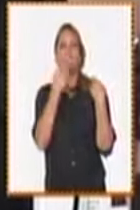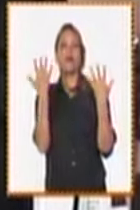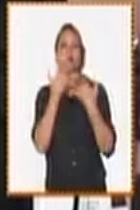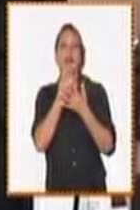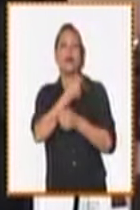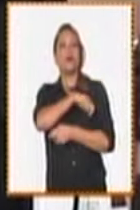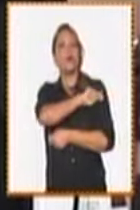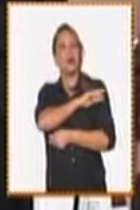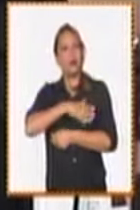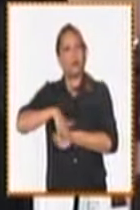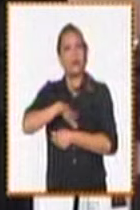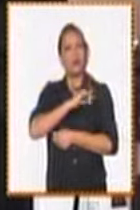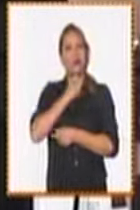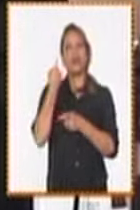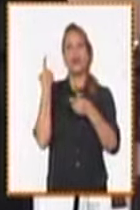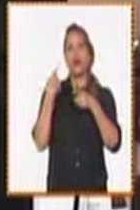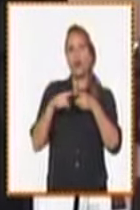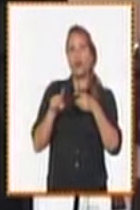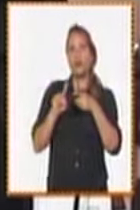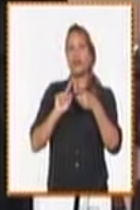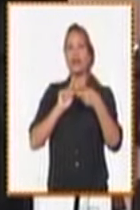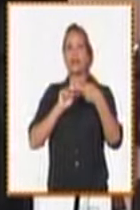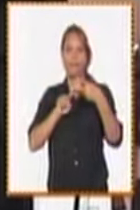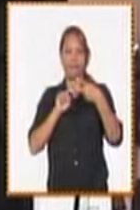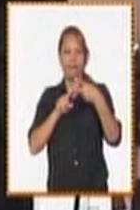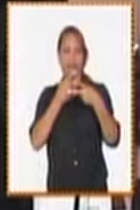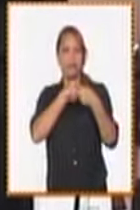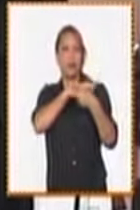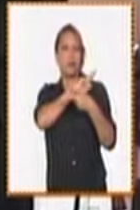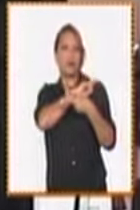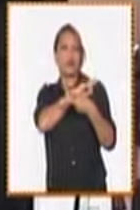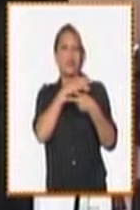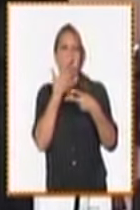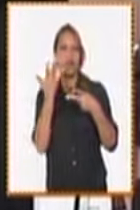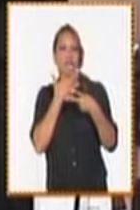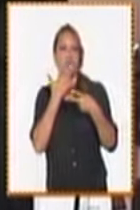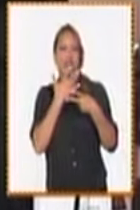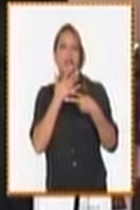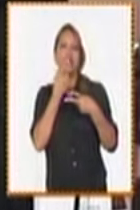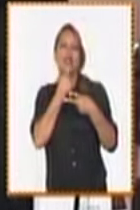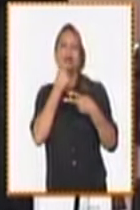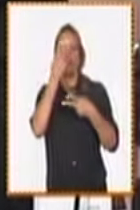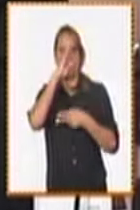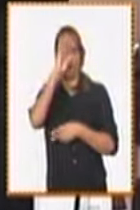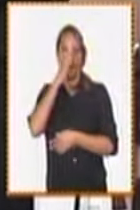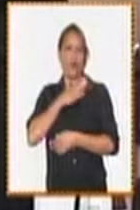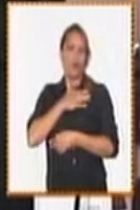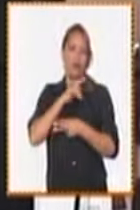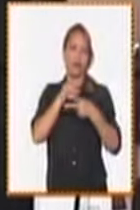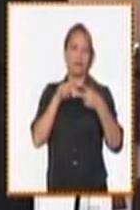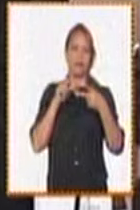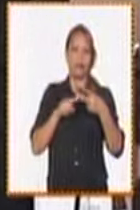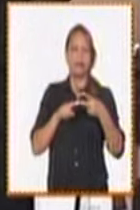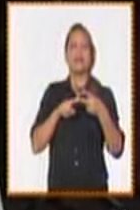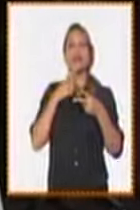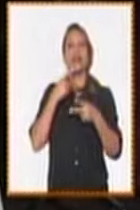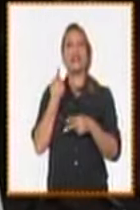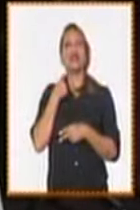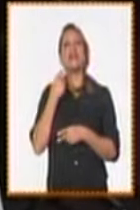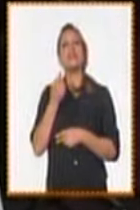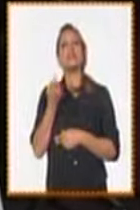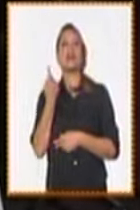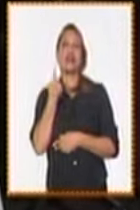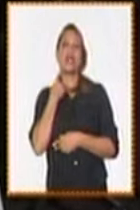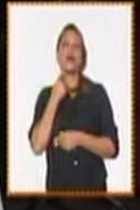creo que esa también es algo que este 500 de aniversario tiene que ser, como usted decía, de festejo y a la vez de compromiso. Y a la vez